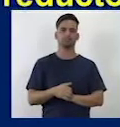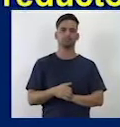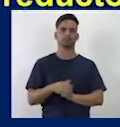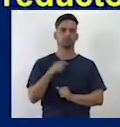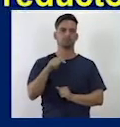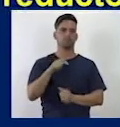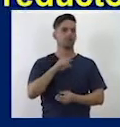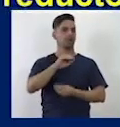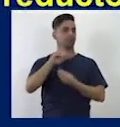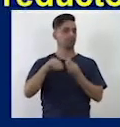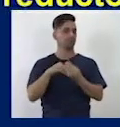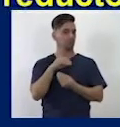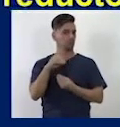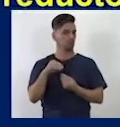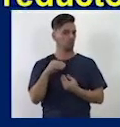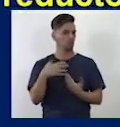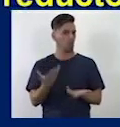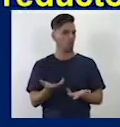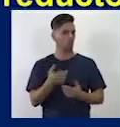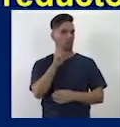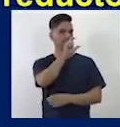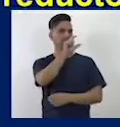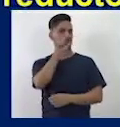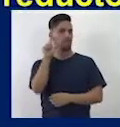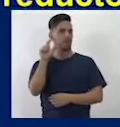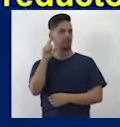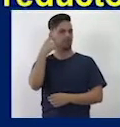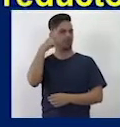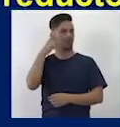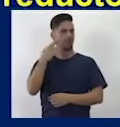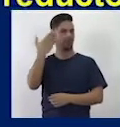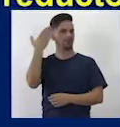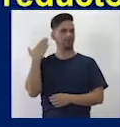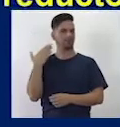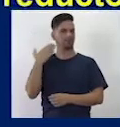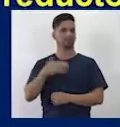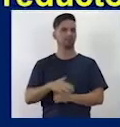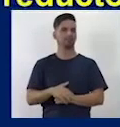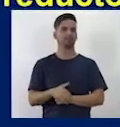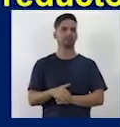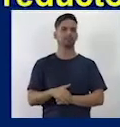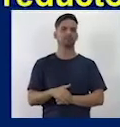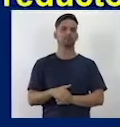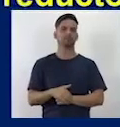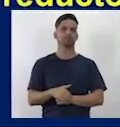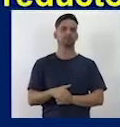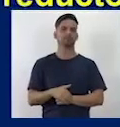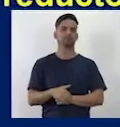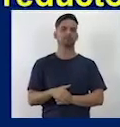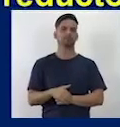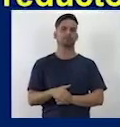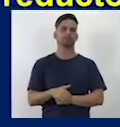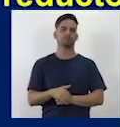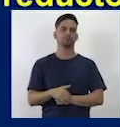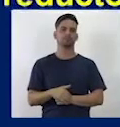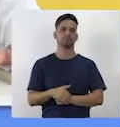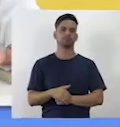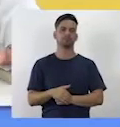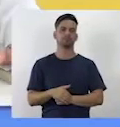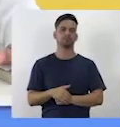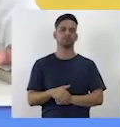de la forma oxidada que los sustituye es en la expresión dada anteriormente luego realiza la misma operación para el